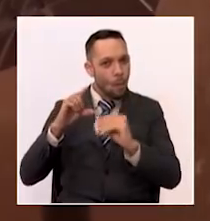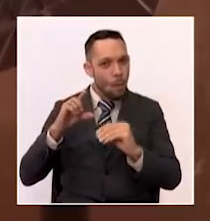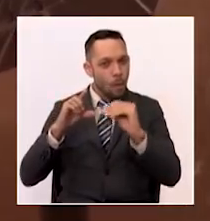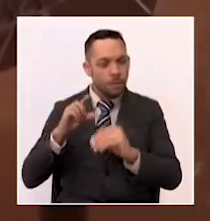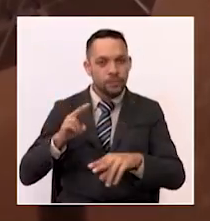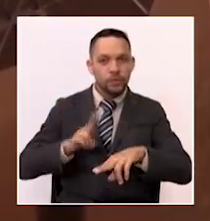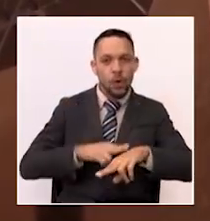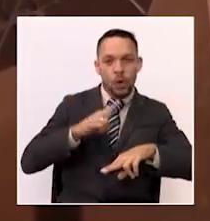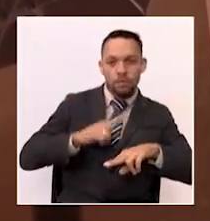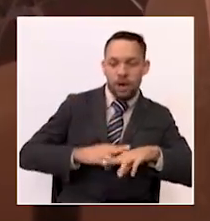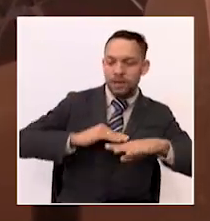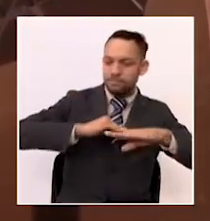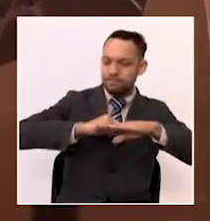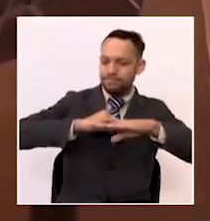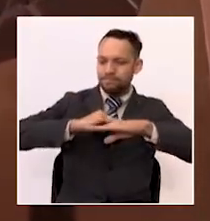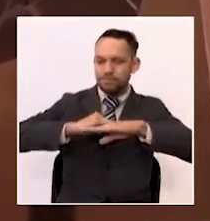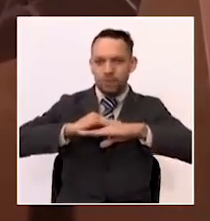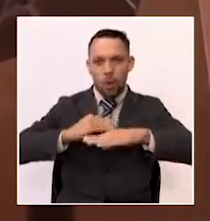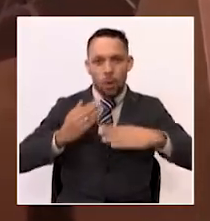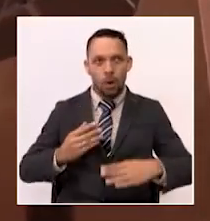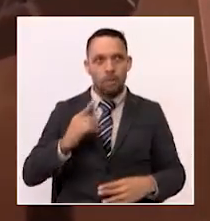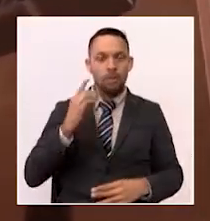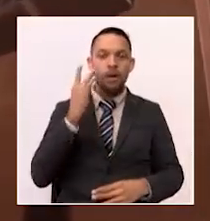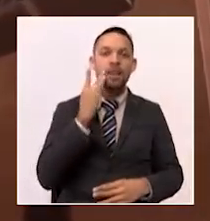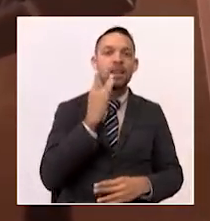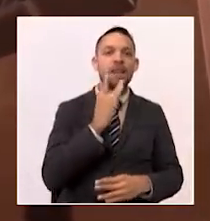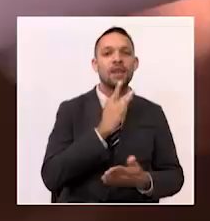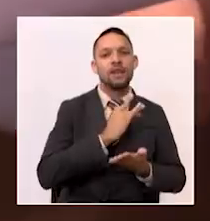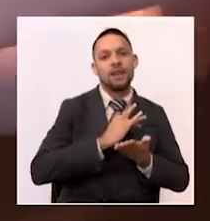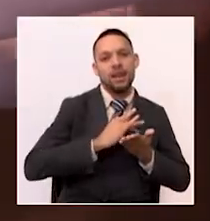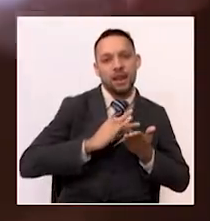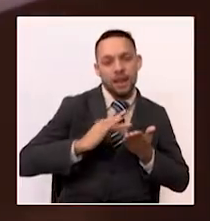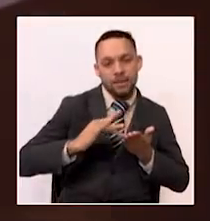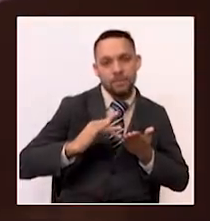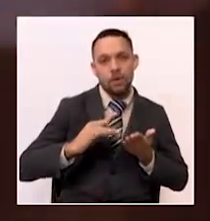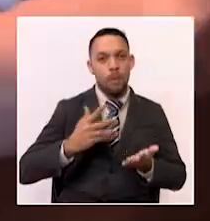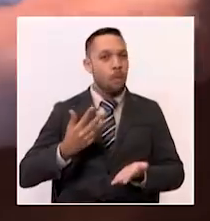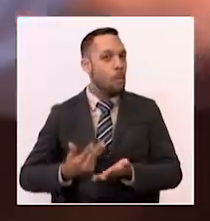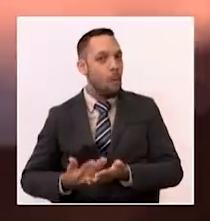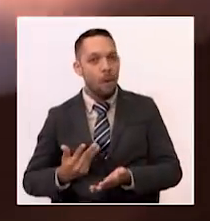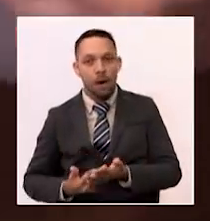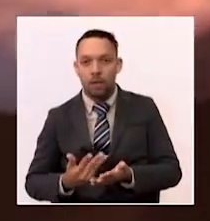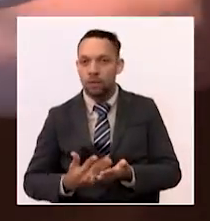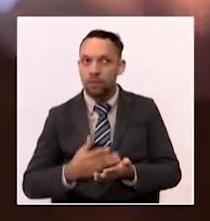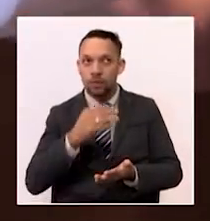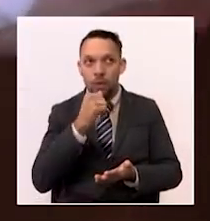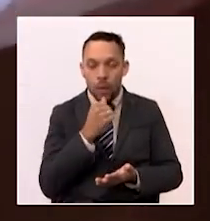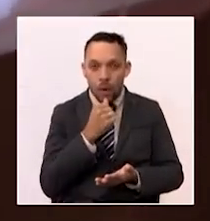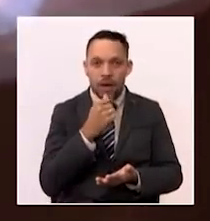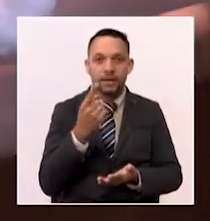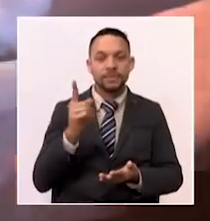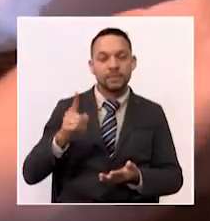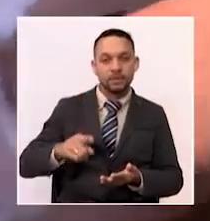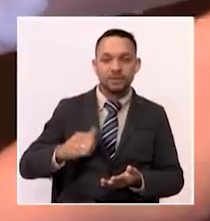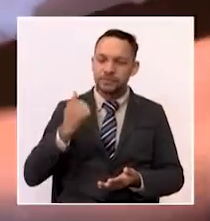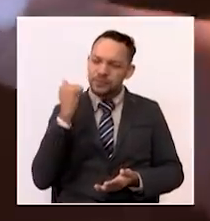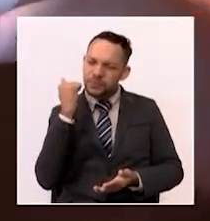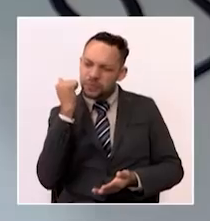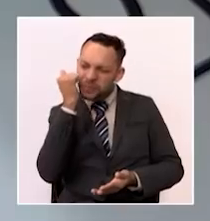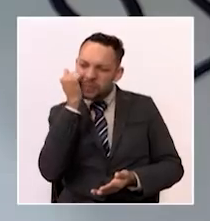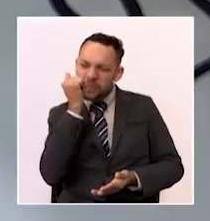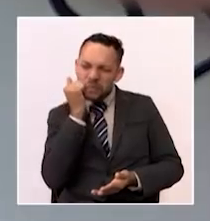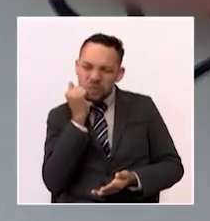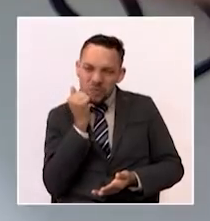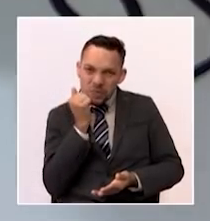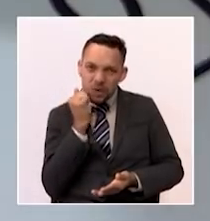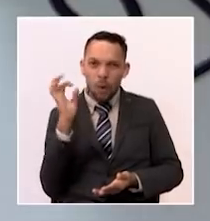se recomienda mantener la zona genital limpia y seca, evitar las duchas vaginales durante la menstruación o posteriores a las